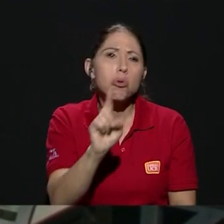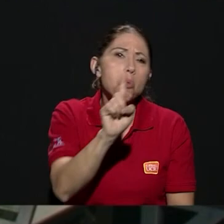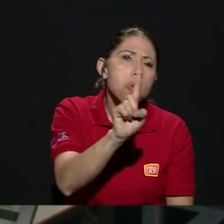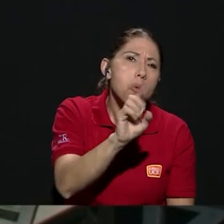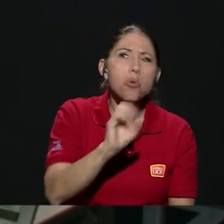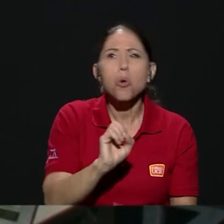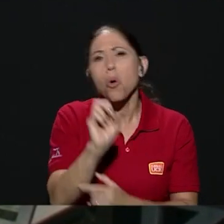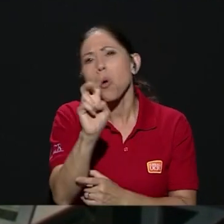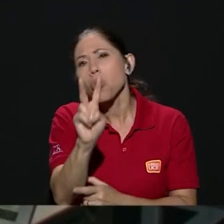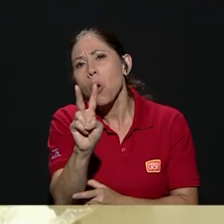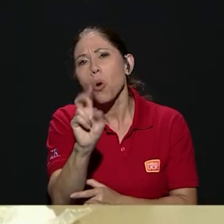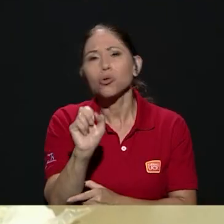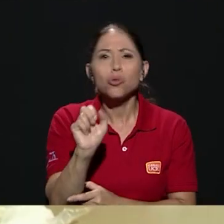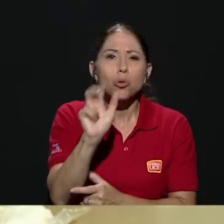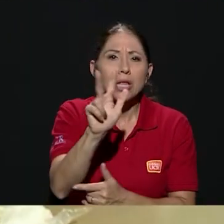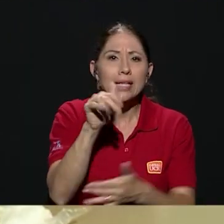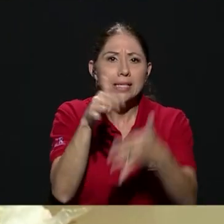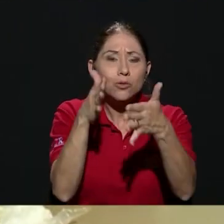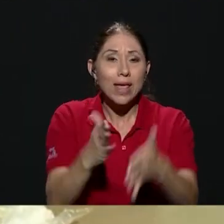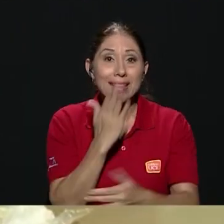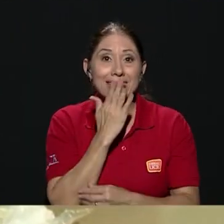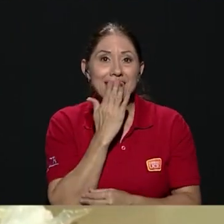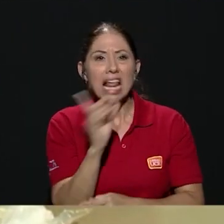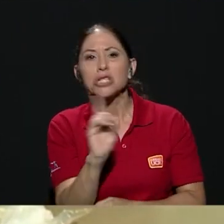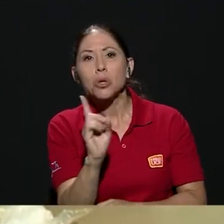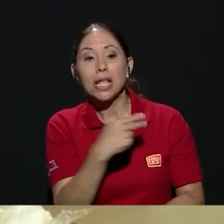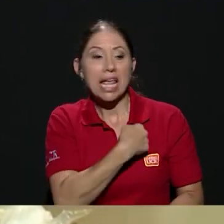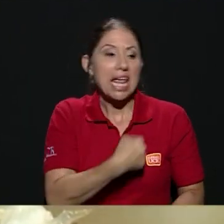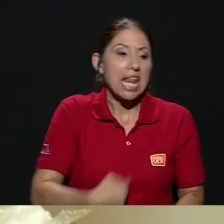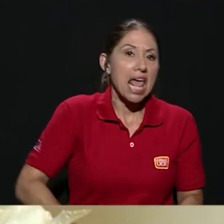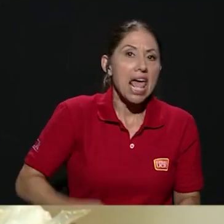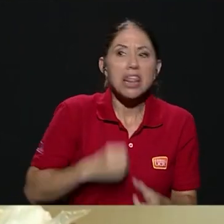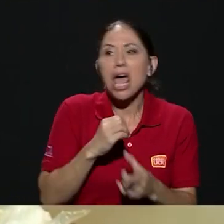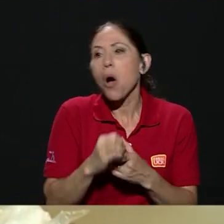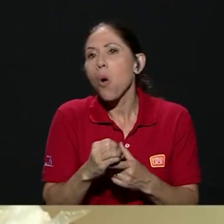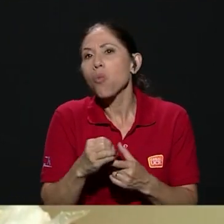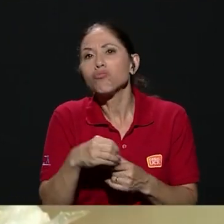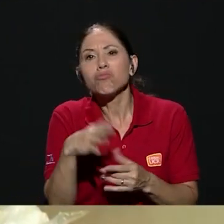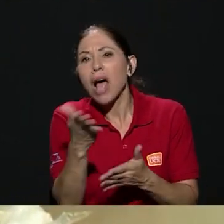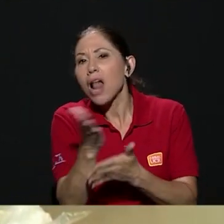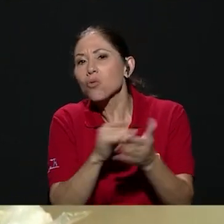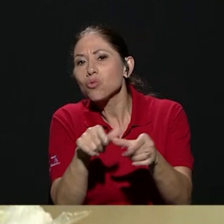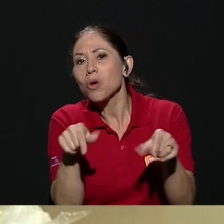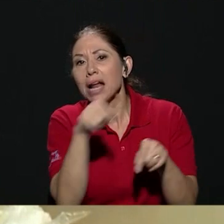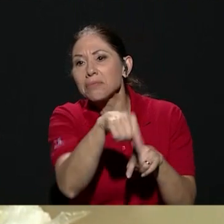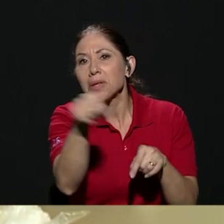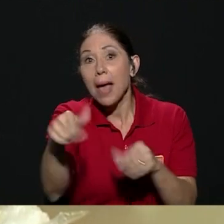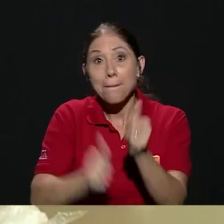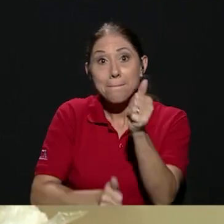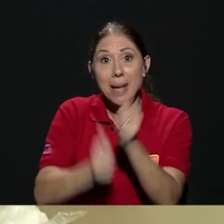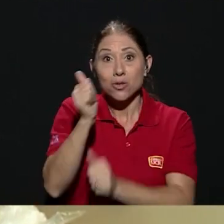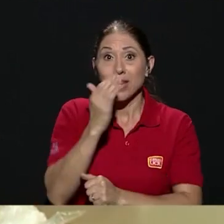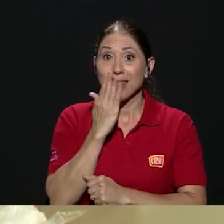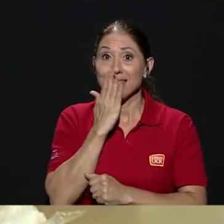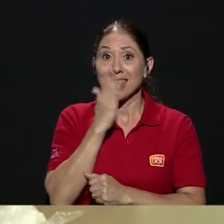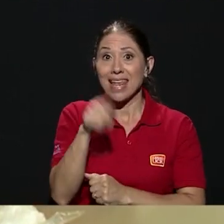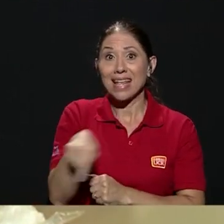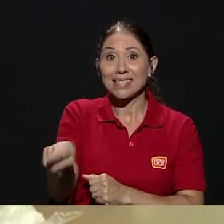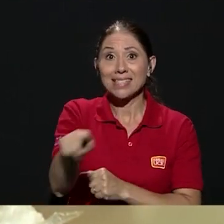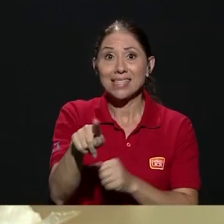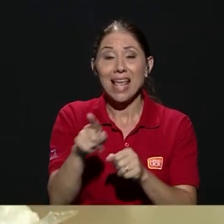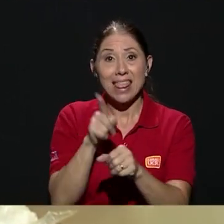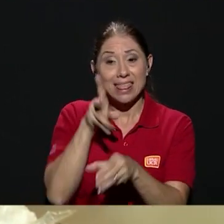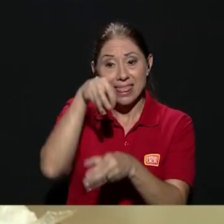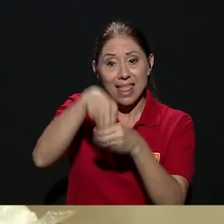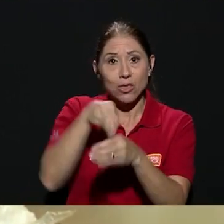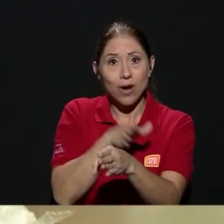estudiantes indígenas en Heredia o en algún otro campus, y la mayoría de los estudiantes indígenas estaban en la carrera de educación